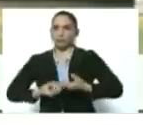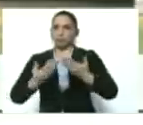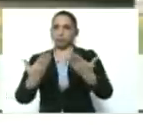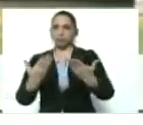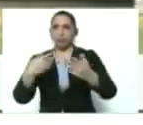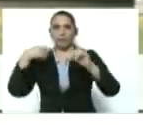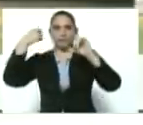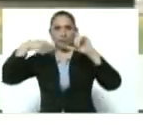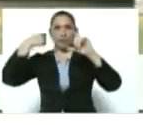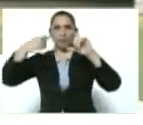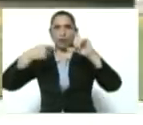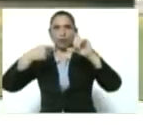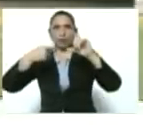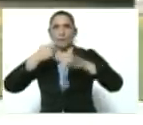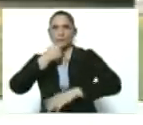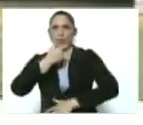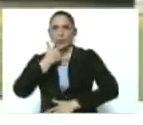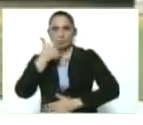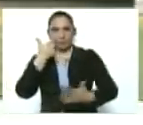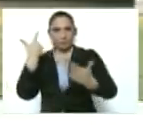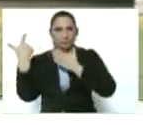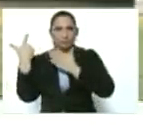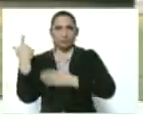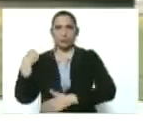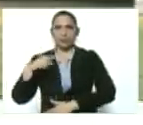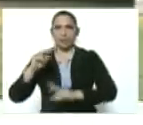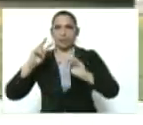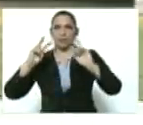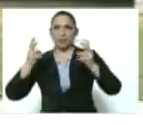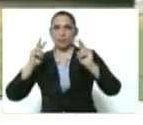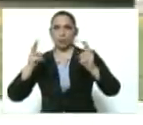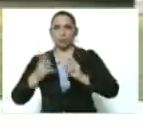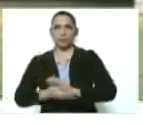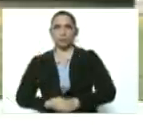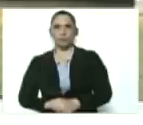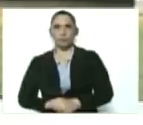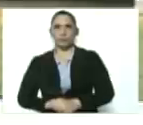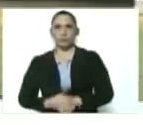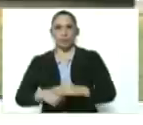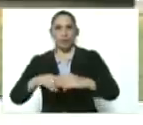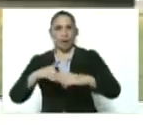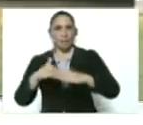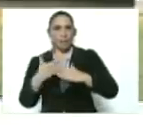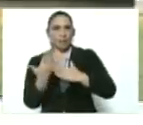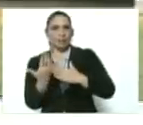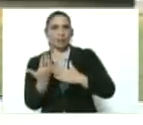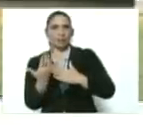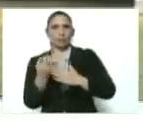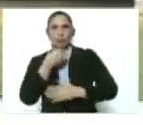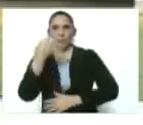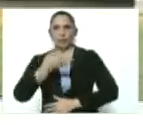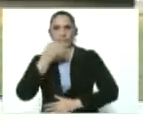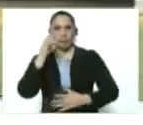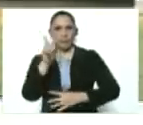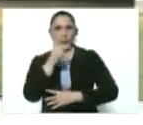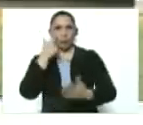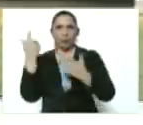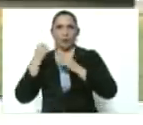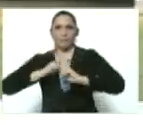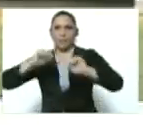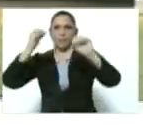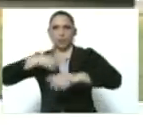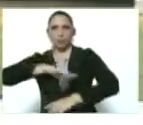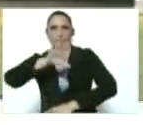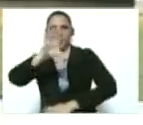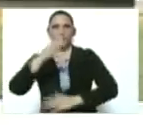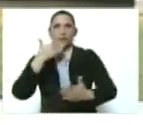dinero muy bello que tiene el título que amanecerá buenas tardes venezuela que viva nuestra